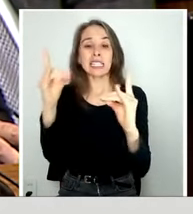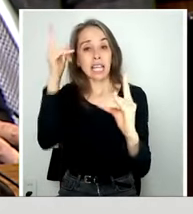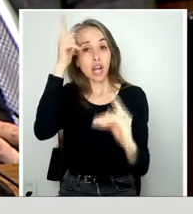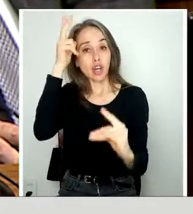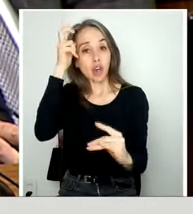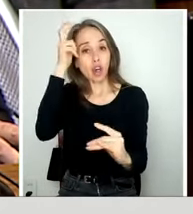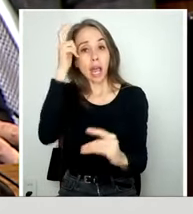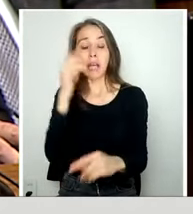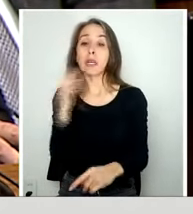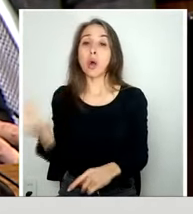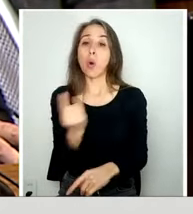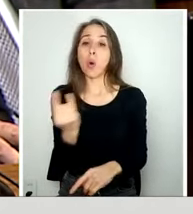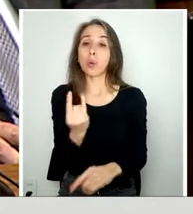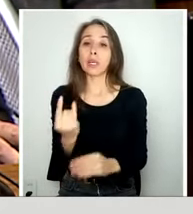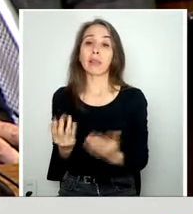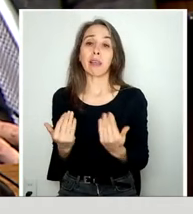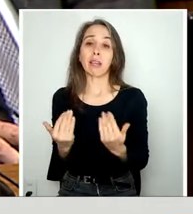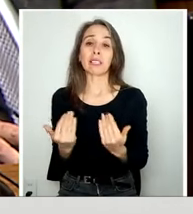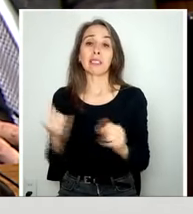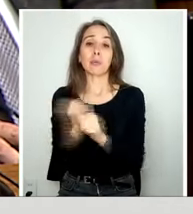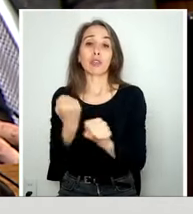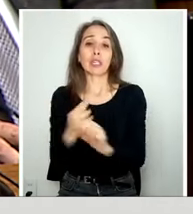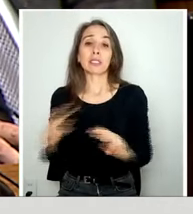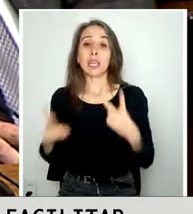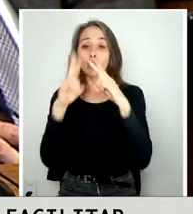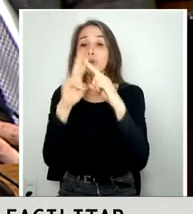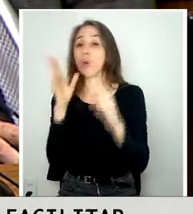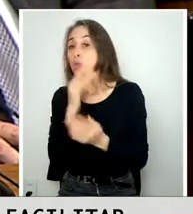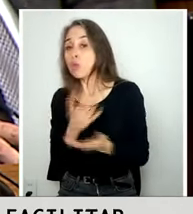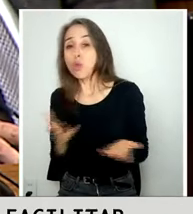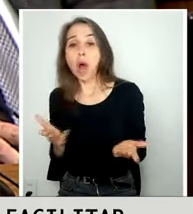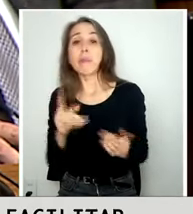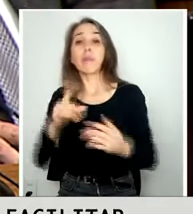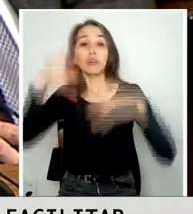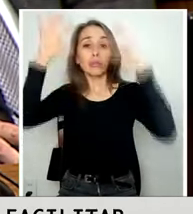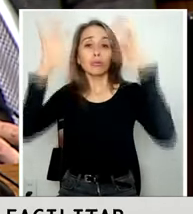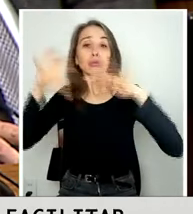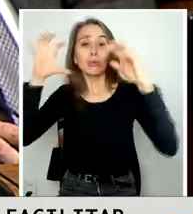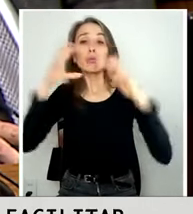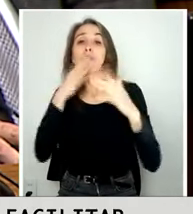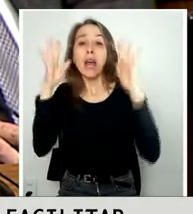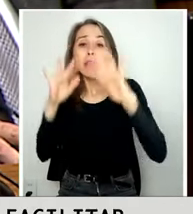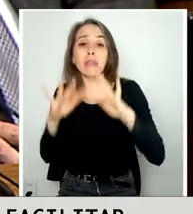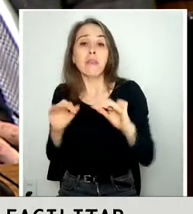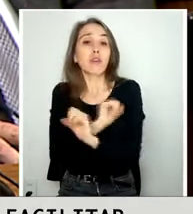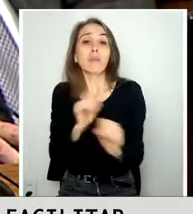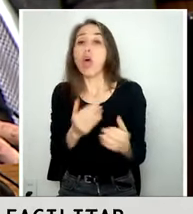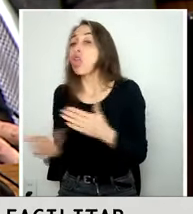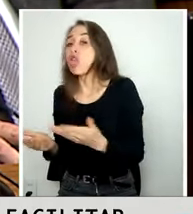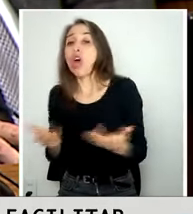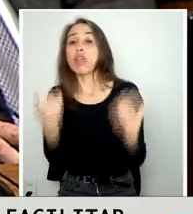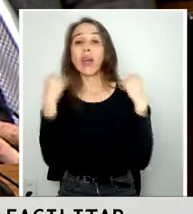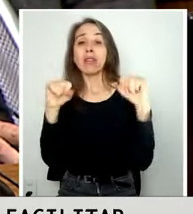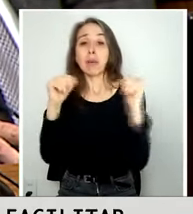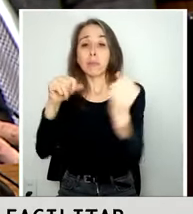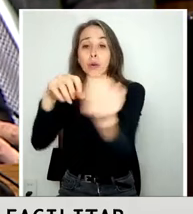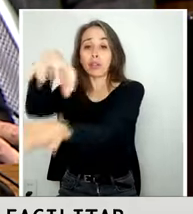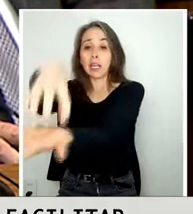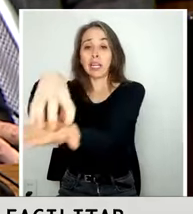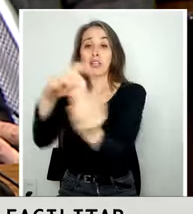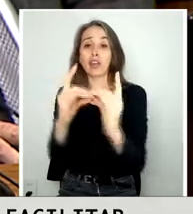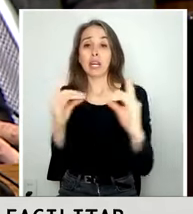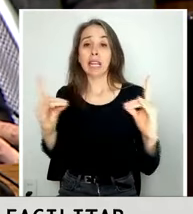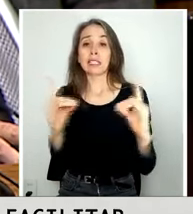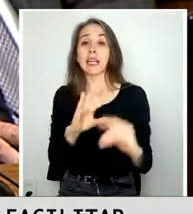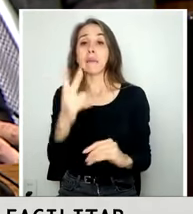necesaria porque no hay espacio en condiciones para realizar deporte en una región reitero donde solamente hay